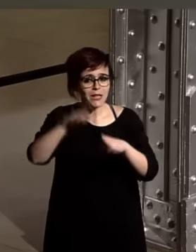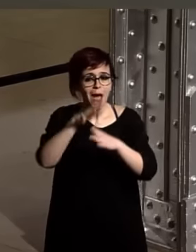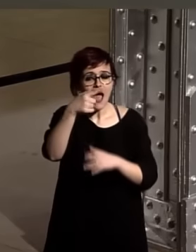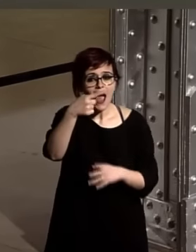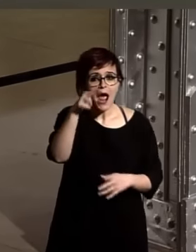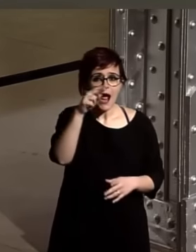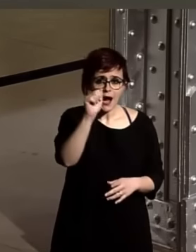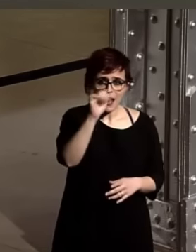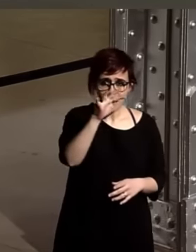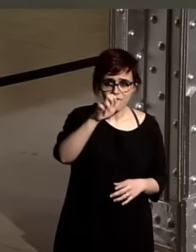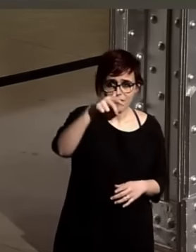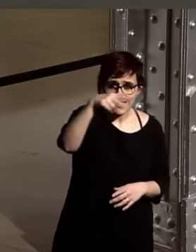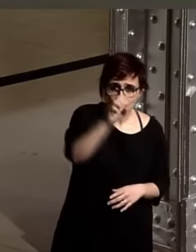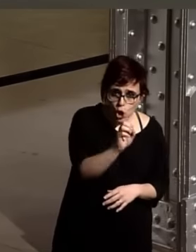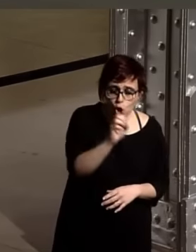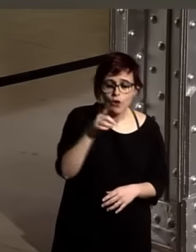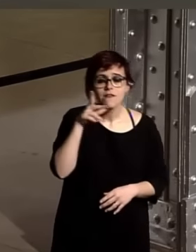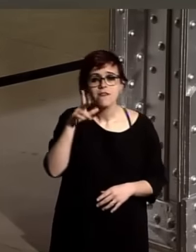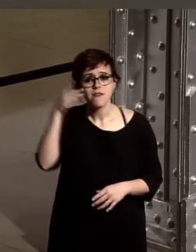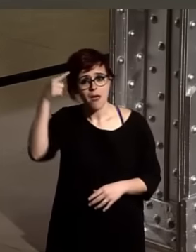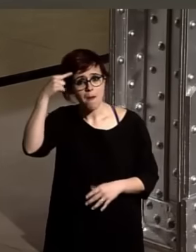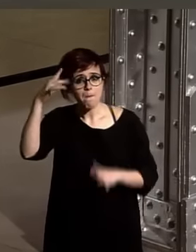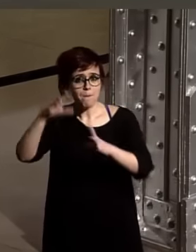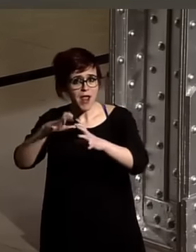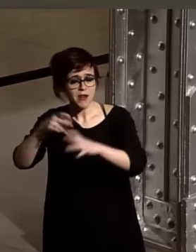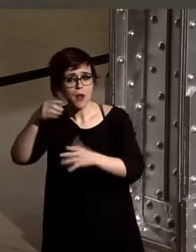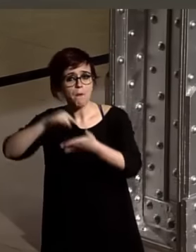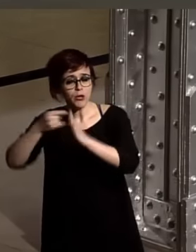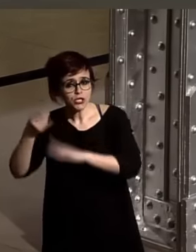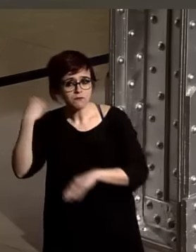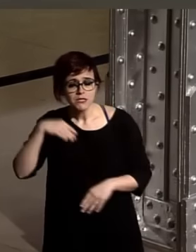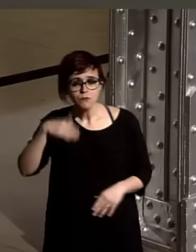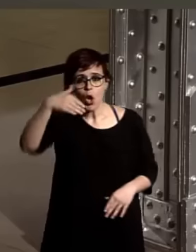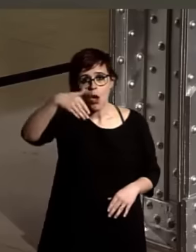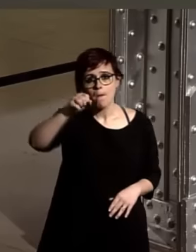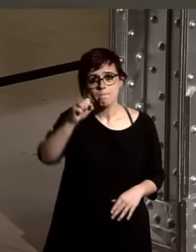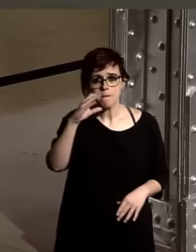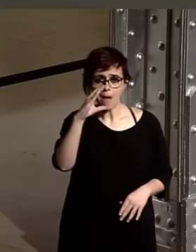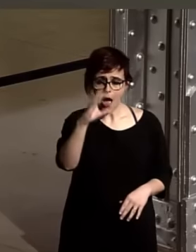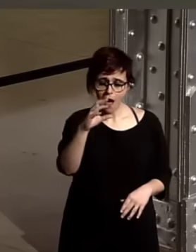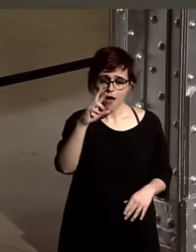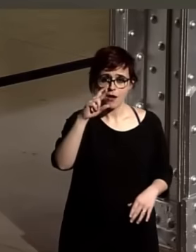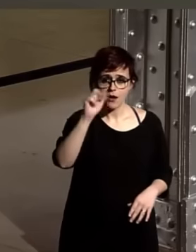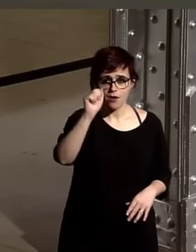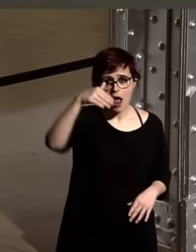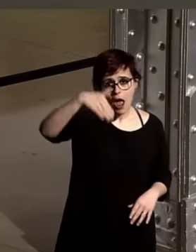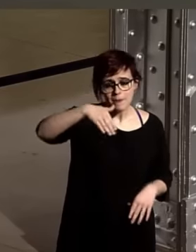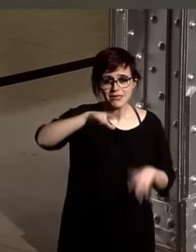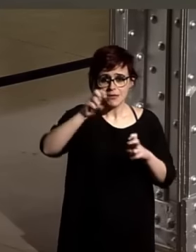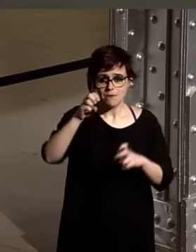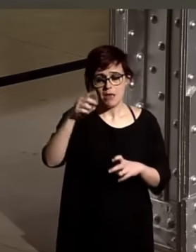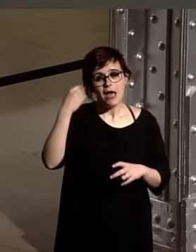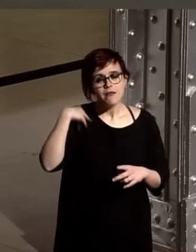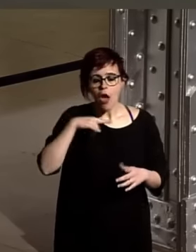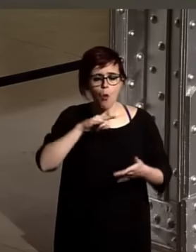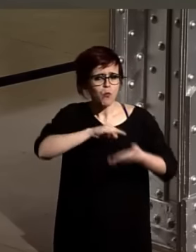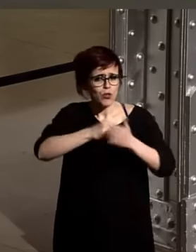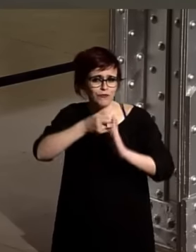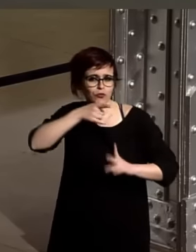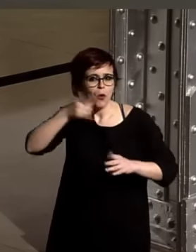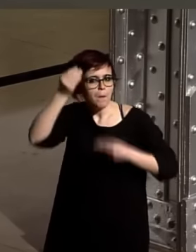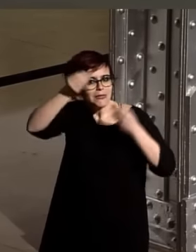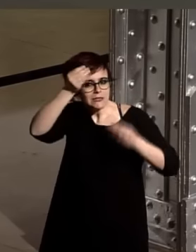grafeno y Lion Bay project y uno estuvo mal diseñada por el hen rram que ya se ha retirado y se están invirtiendo un